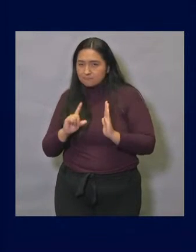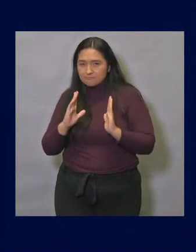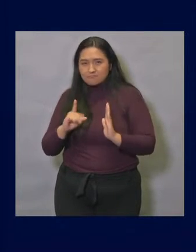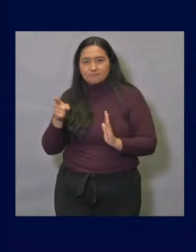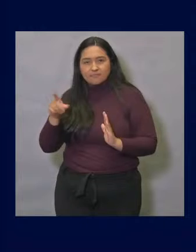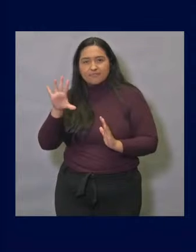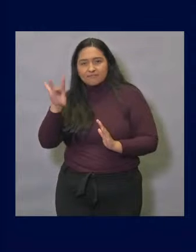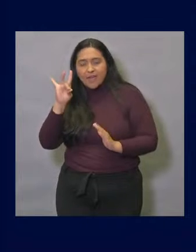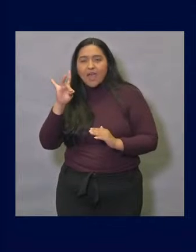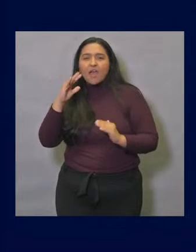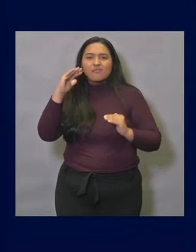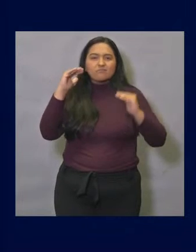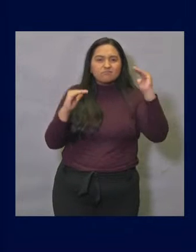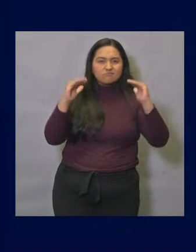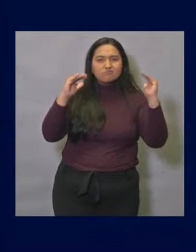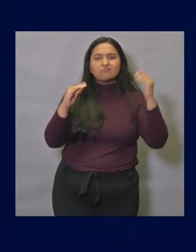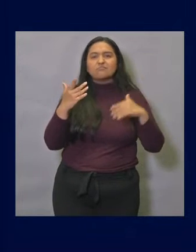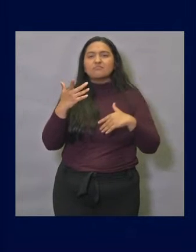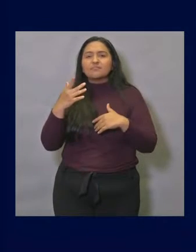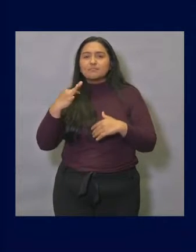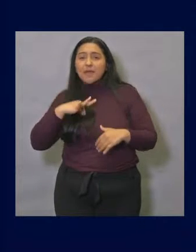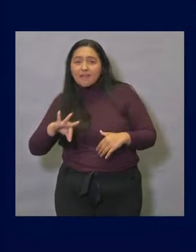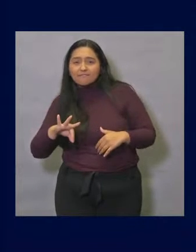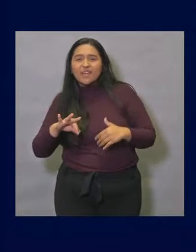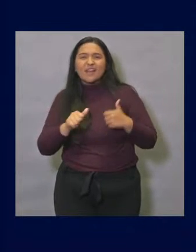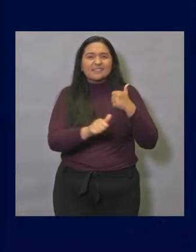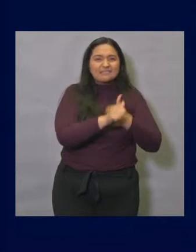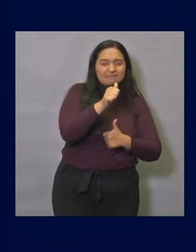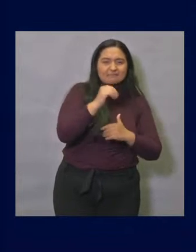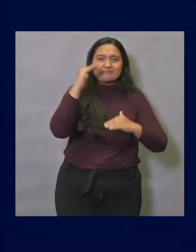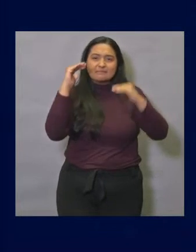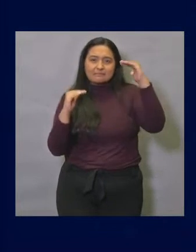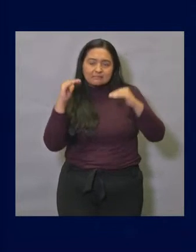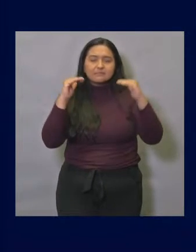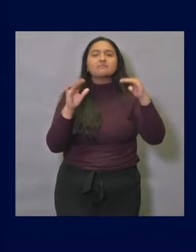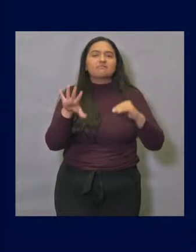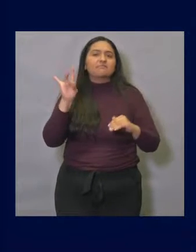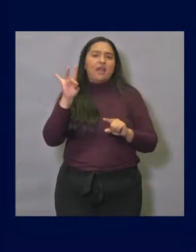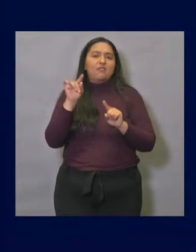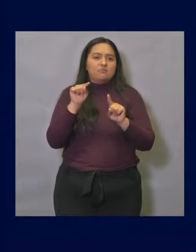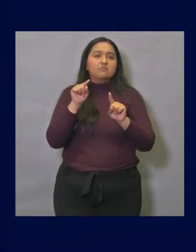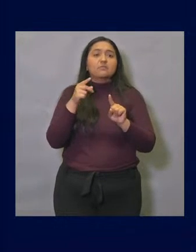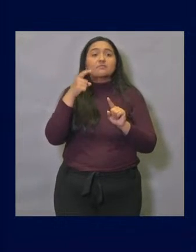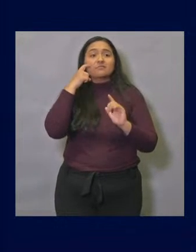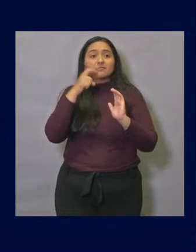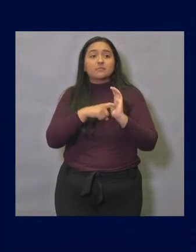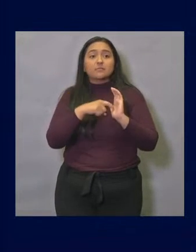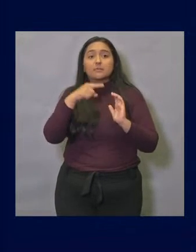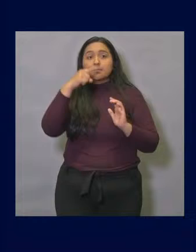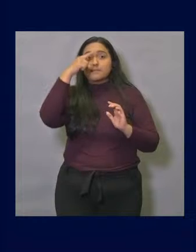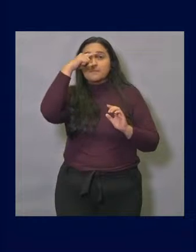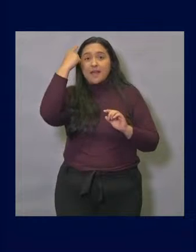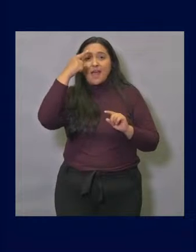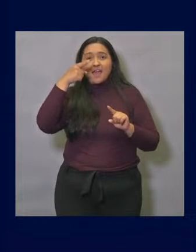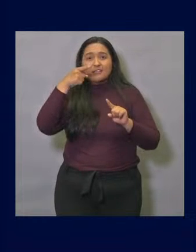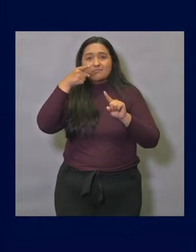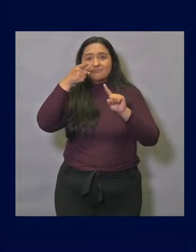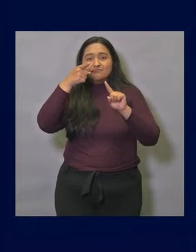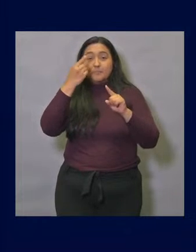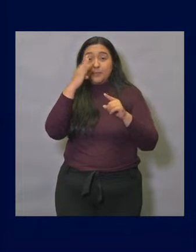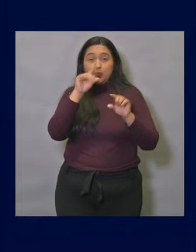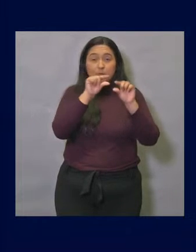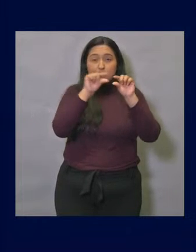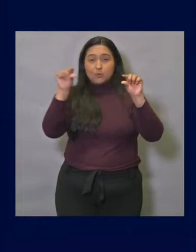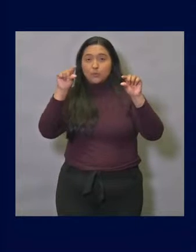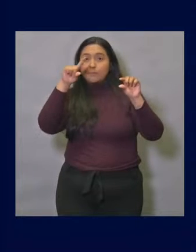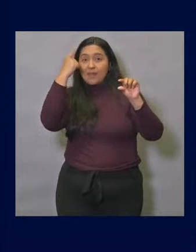beneficios al reanudar la vacuna de Johnson & Johnson. Las líneas dobles negras en las barras azules